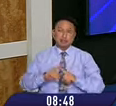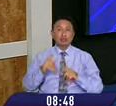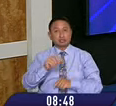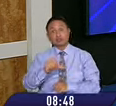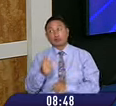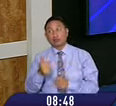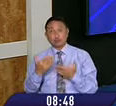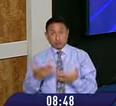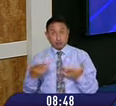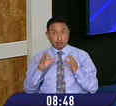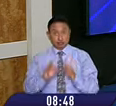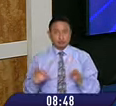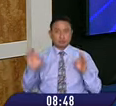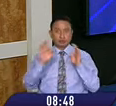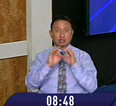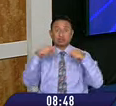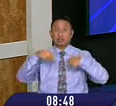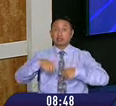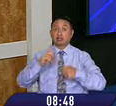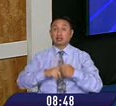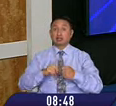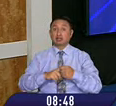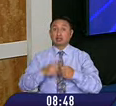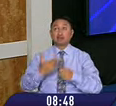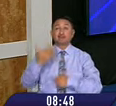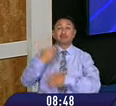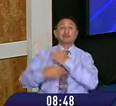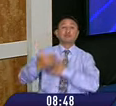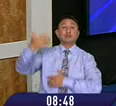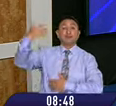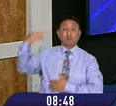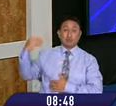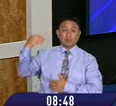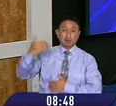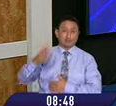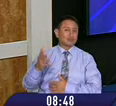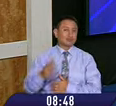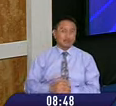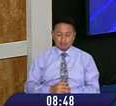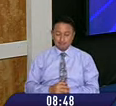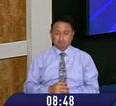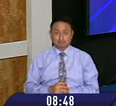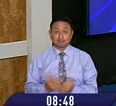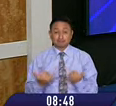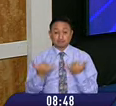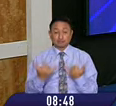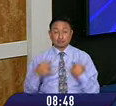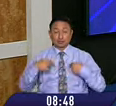obras justamente grandes que esta metrópoli desde hace mucho tiempo no las tiene. Así que